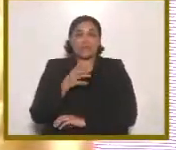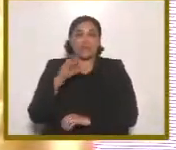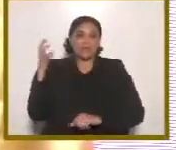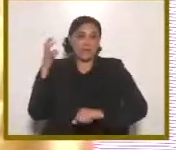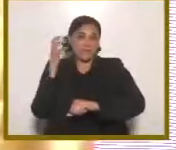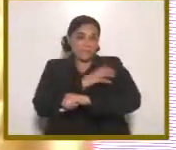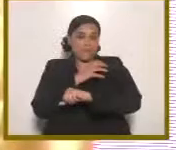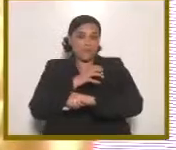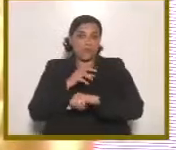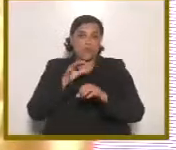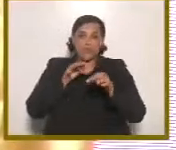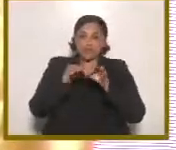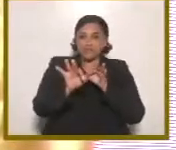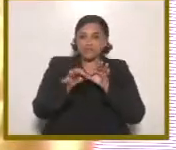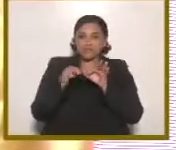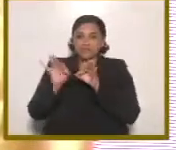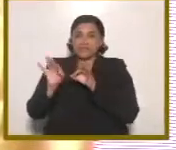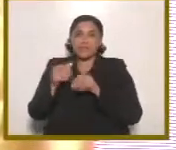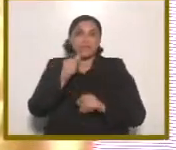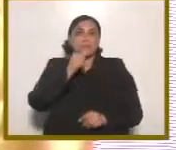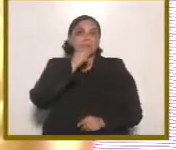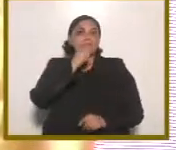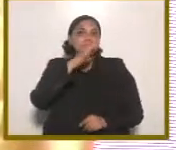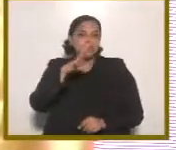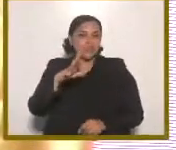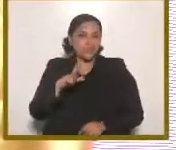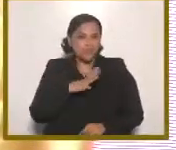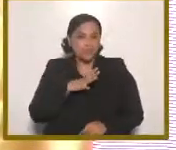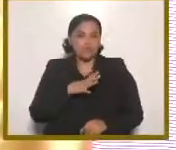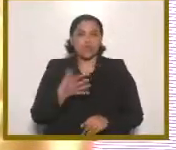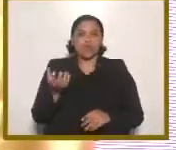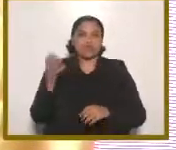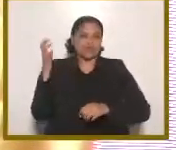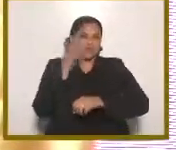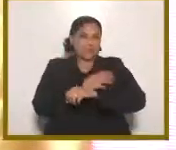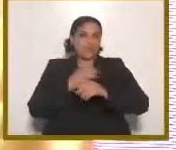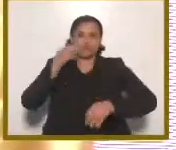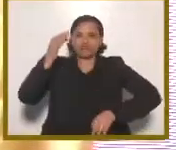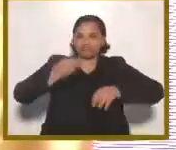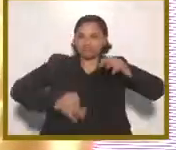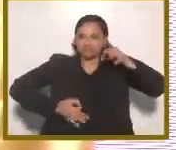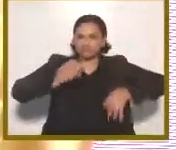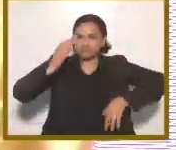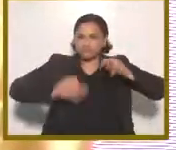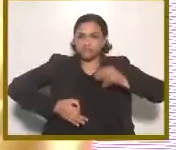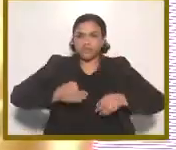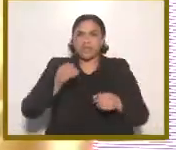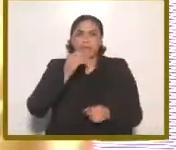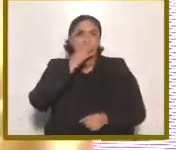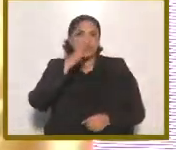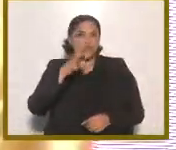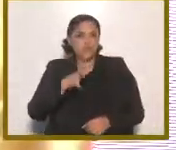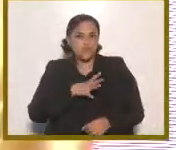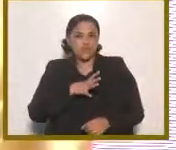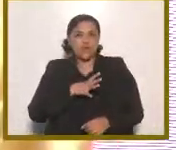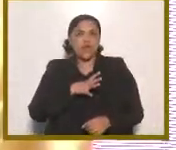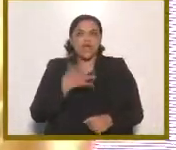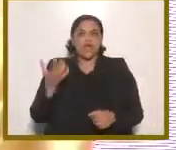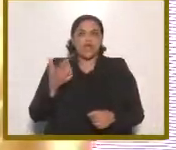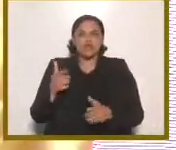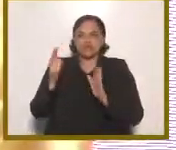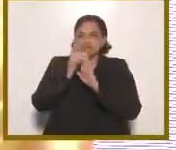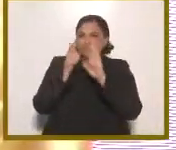las mujeres del Poder Legislativo, a las mujeres del Poder Judicial, a